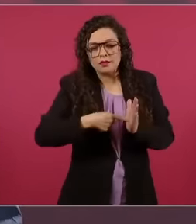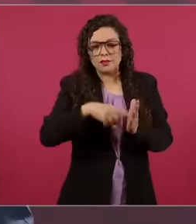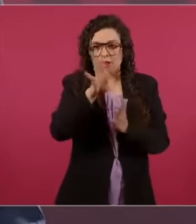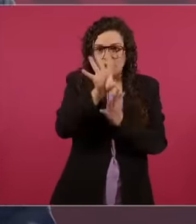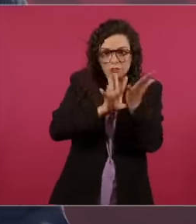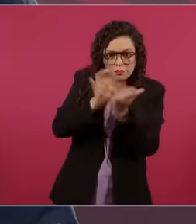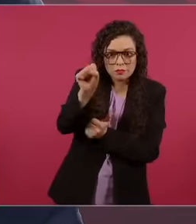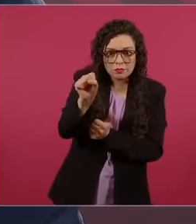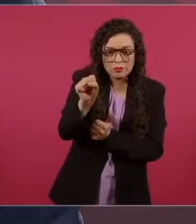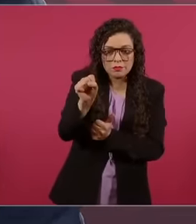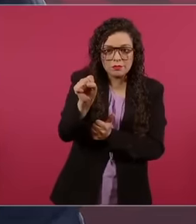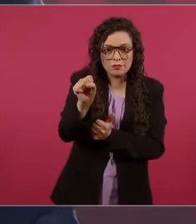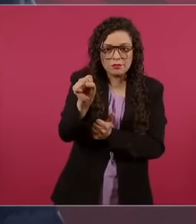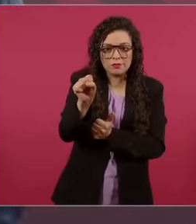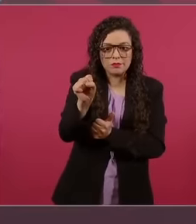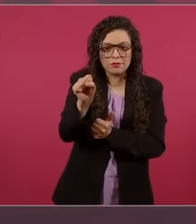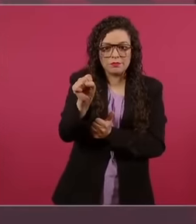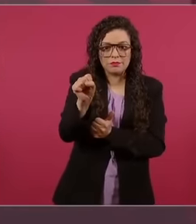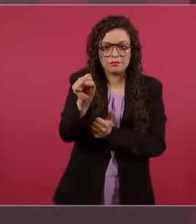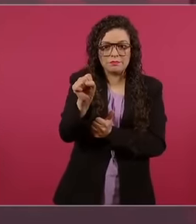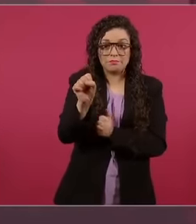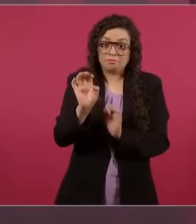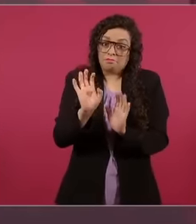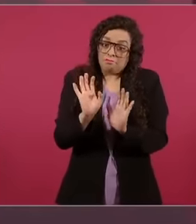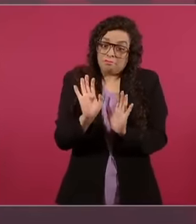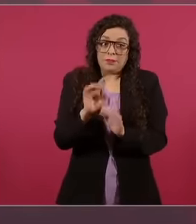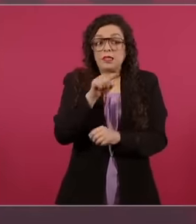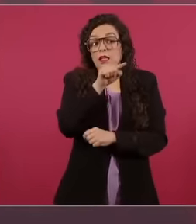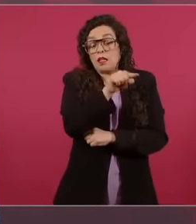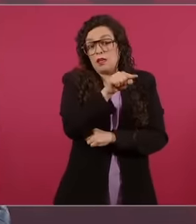Bueno, pero ese es el presidente.